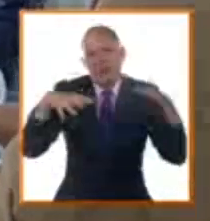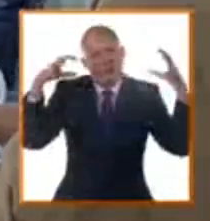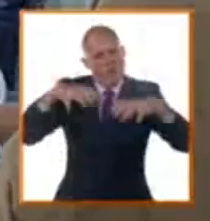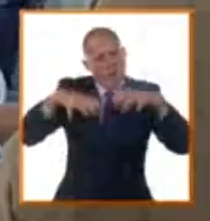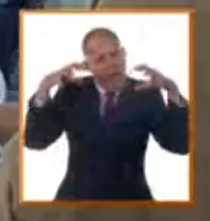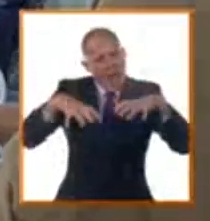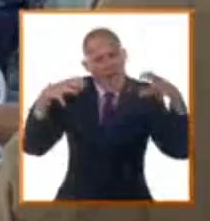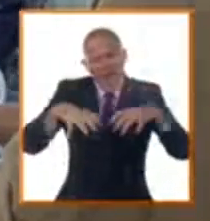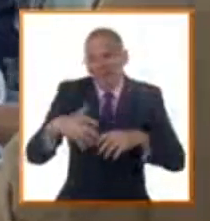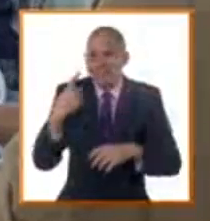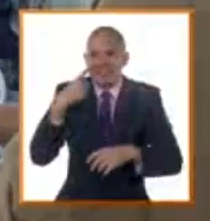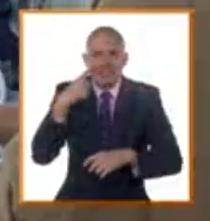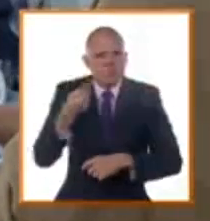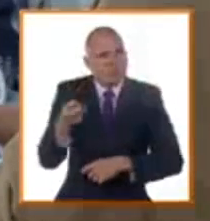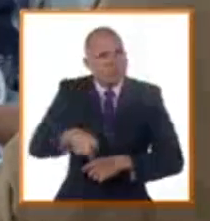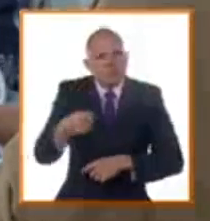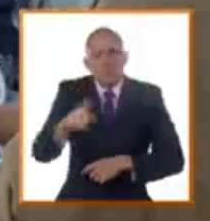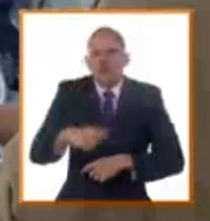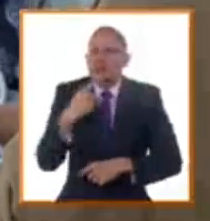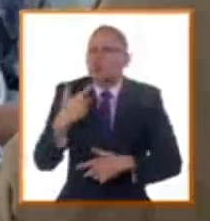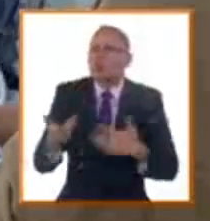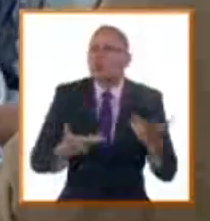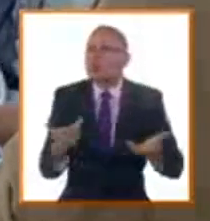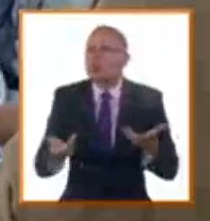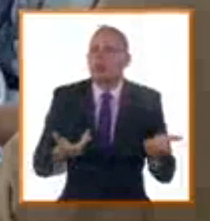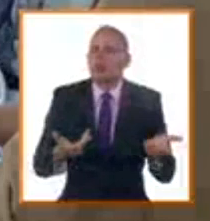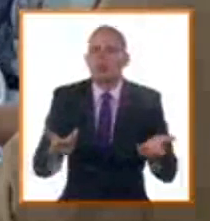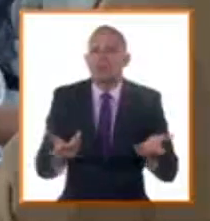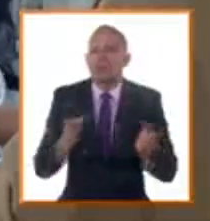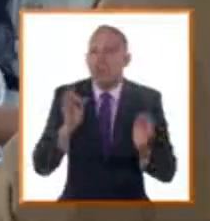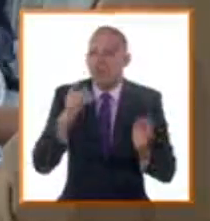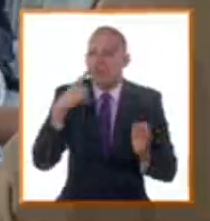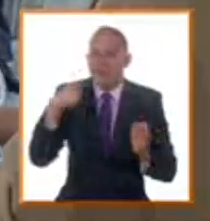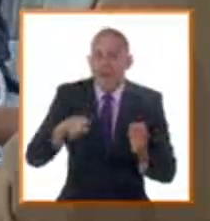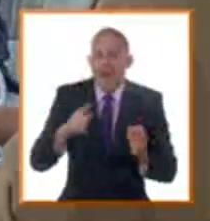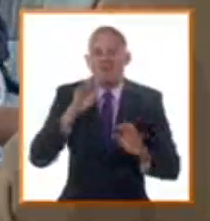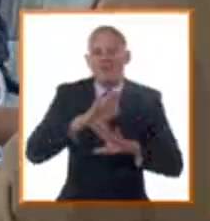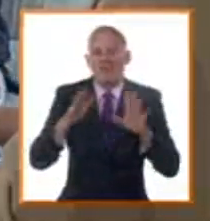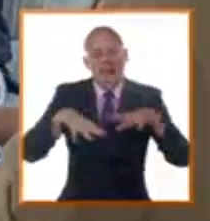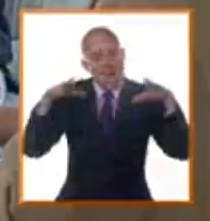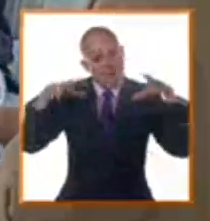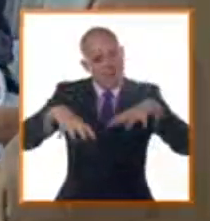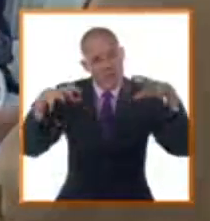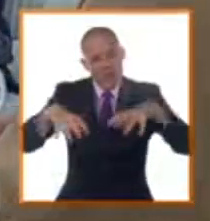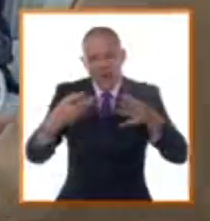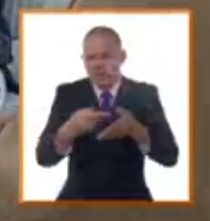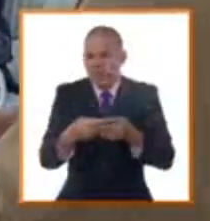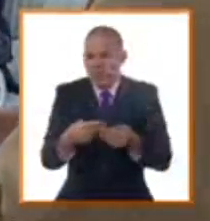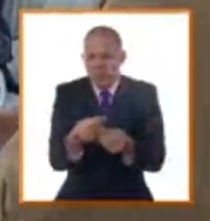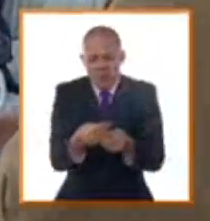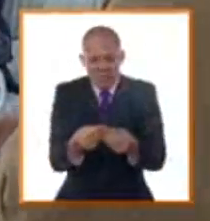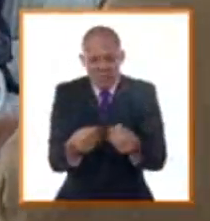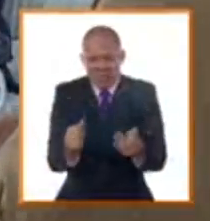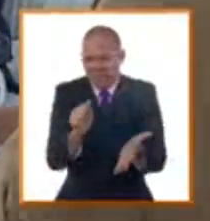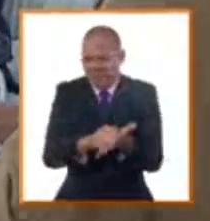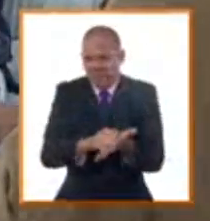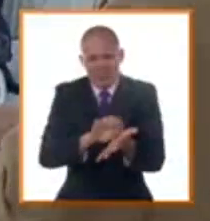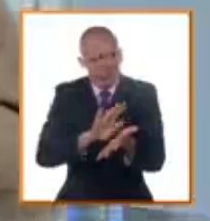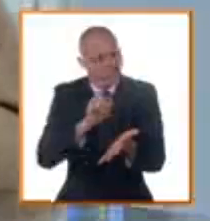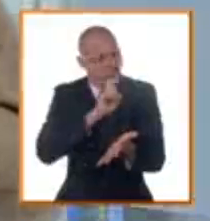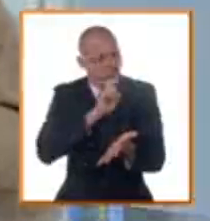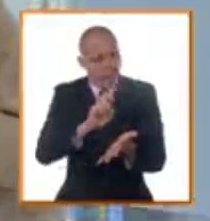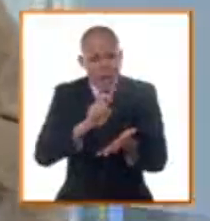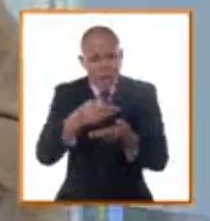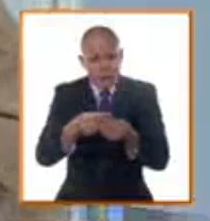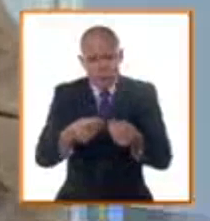incidido en esa saturación enorme de los suelos y se hayan producido esas inundaciones? Exactamente. Había llovido ya